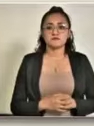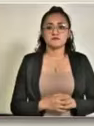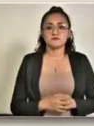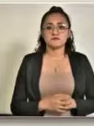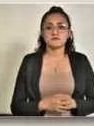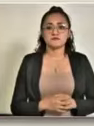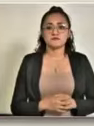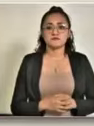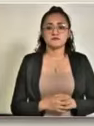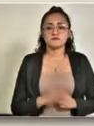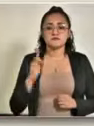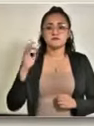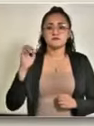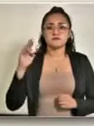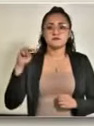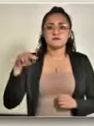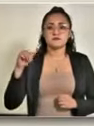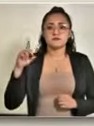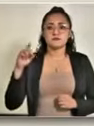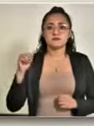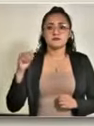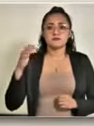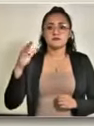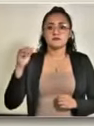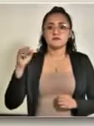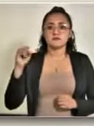Castillo, controversia.